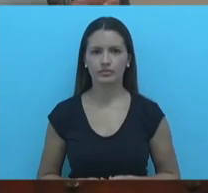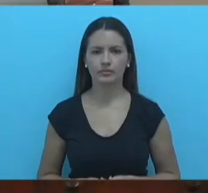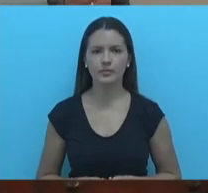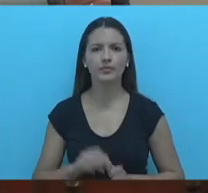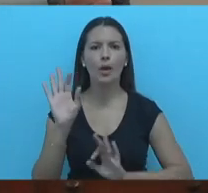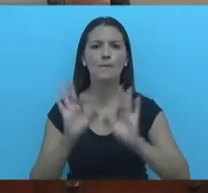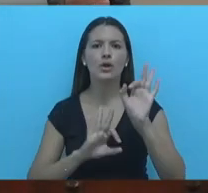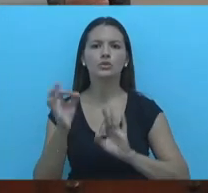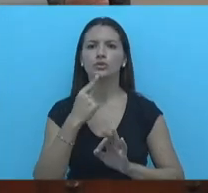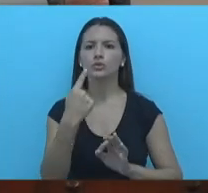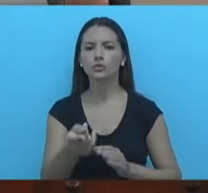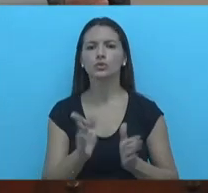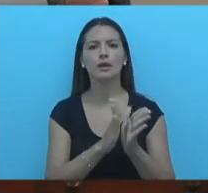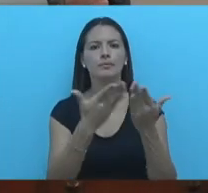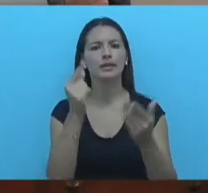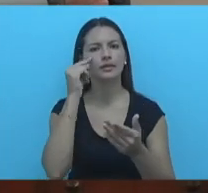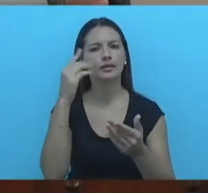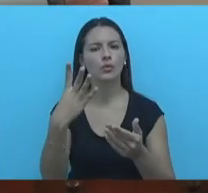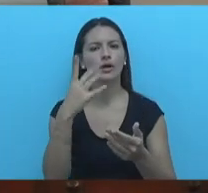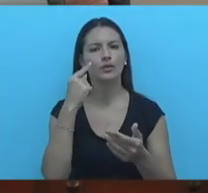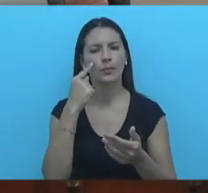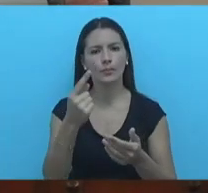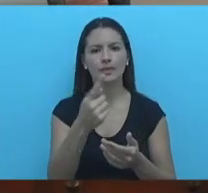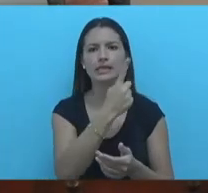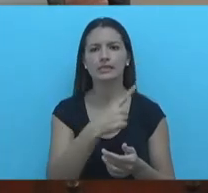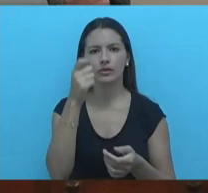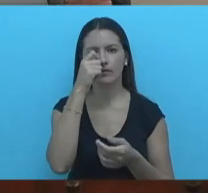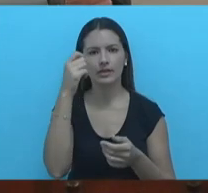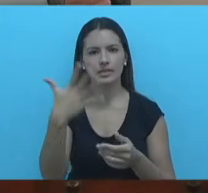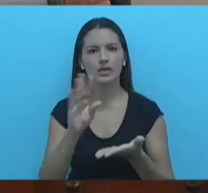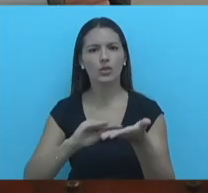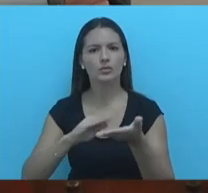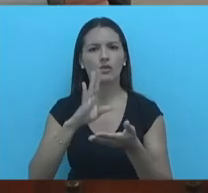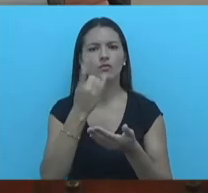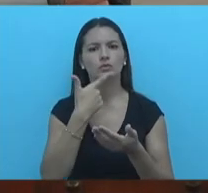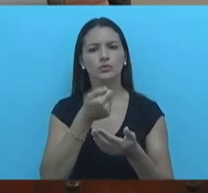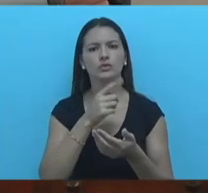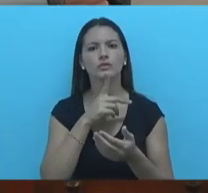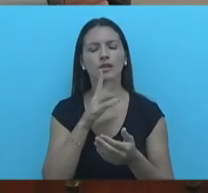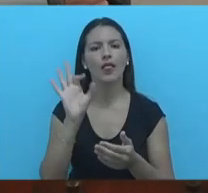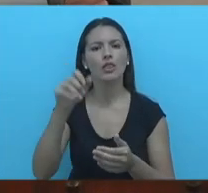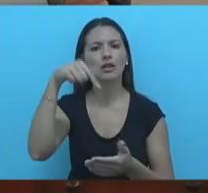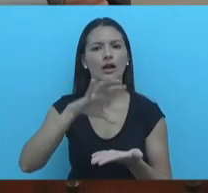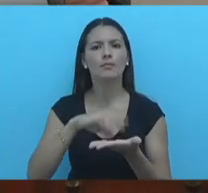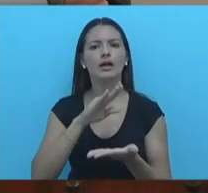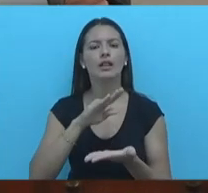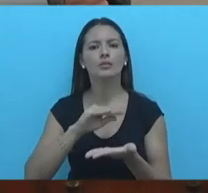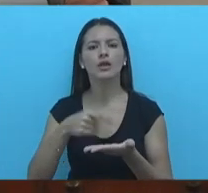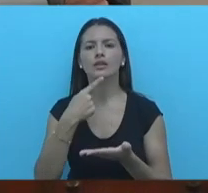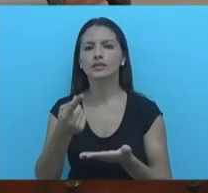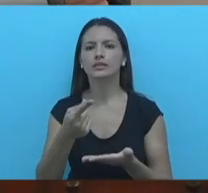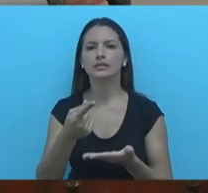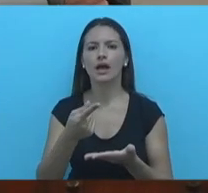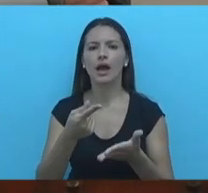Proyecto de resolución, expediente 34.125 del diputado Busato, por el cual esta Cámara resuelve disponer